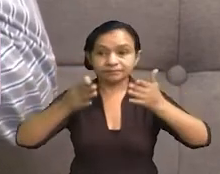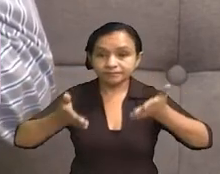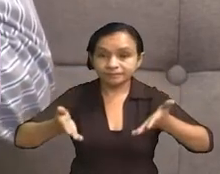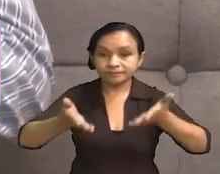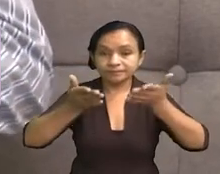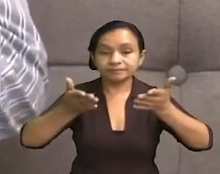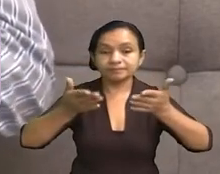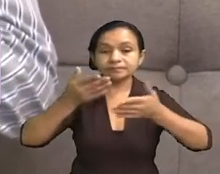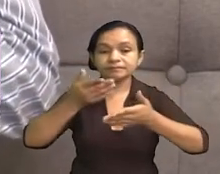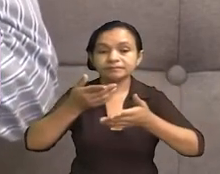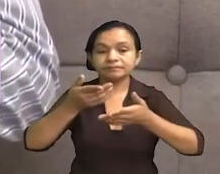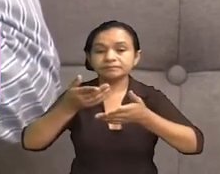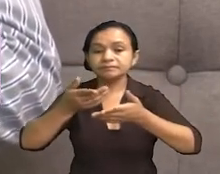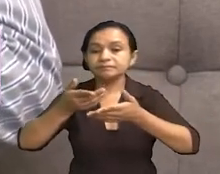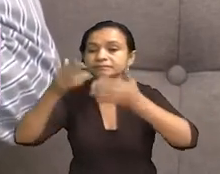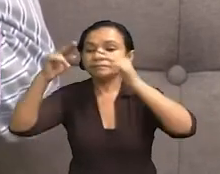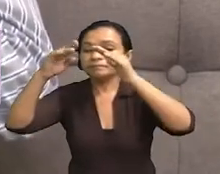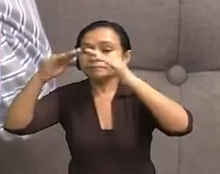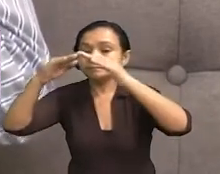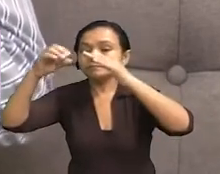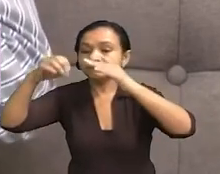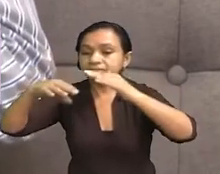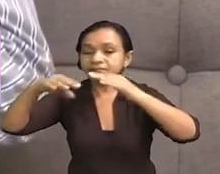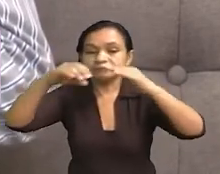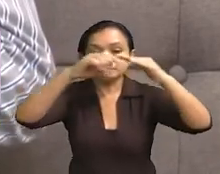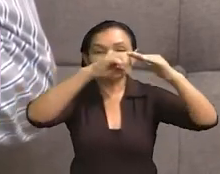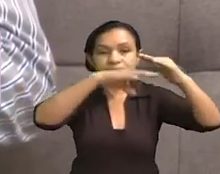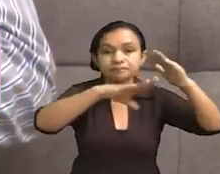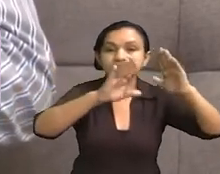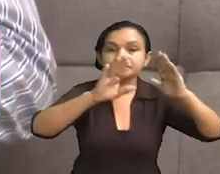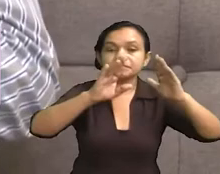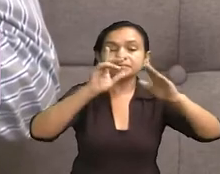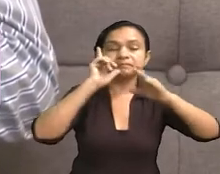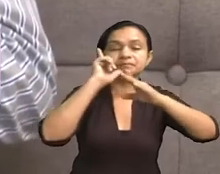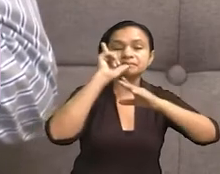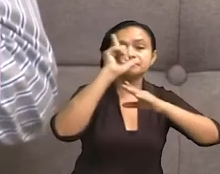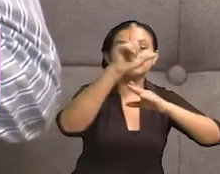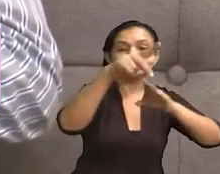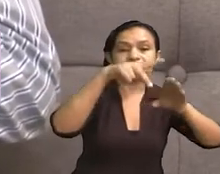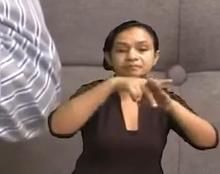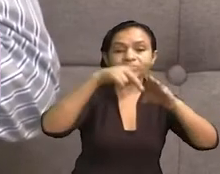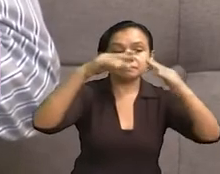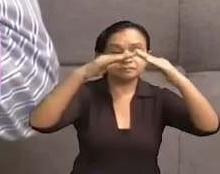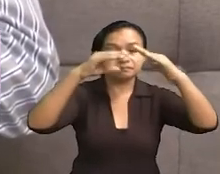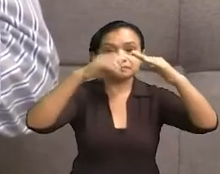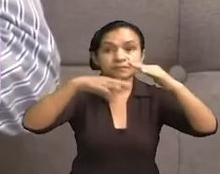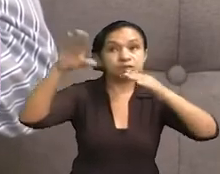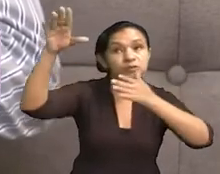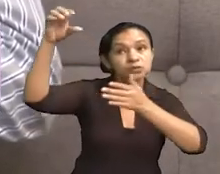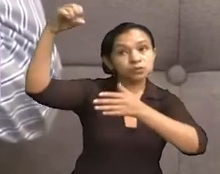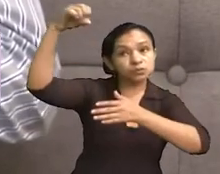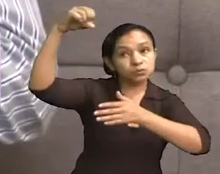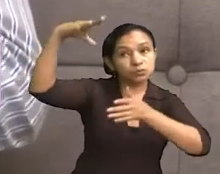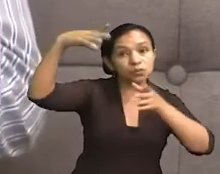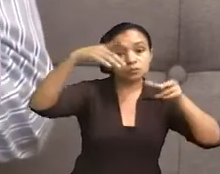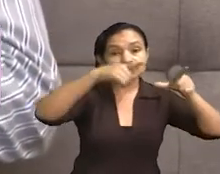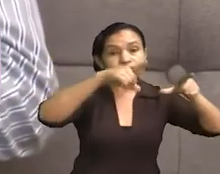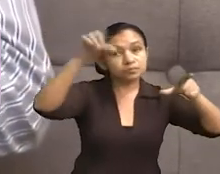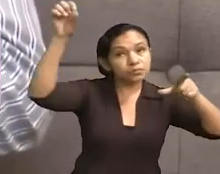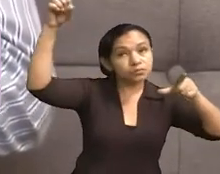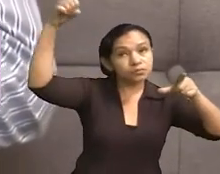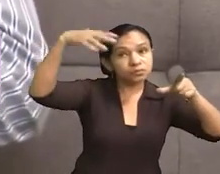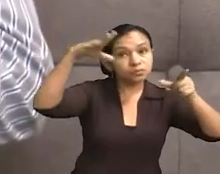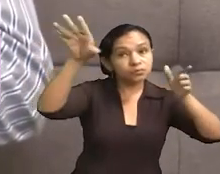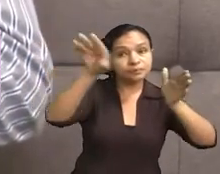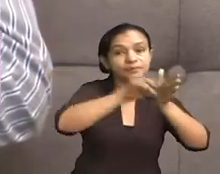en el sistema de distribución de la energía, en la electrificación rural, en los componentes solares, cuando no hay acceso a la